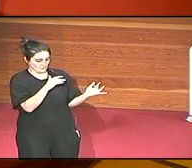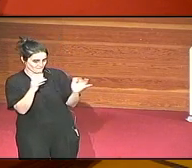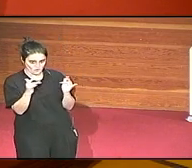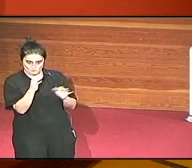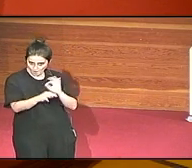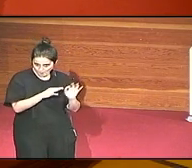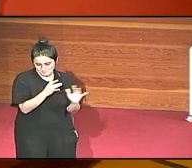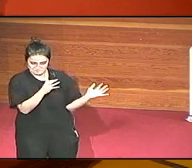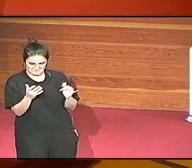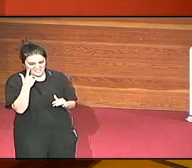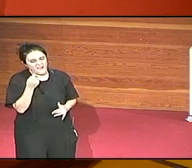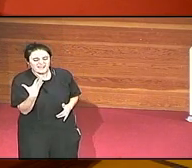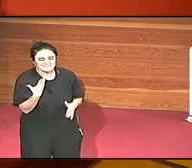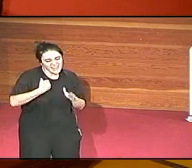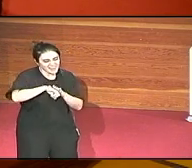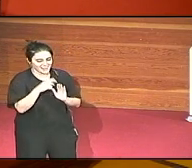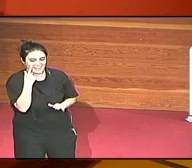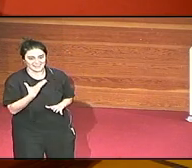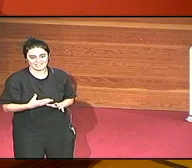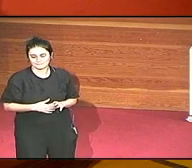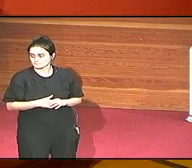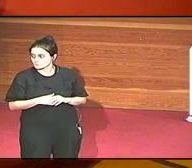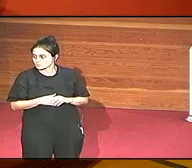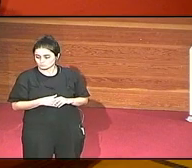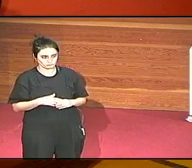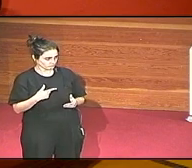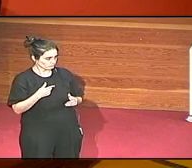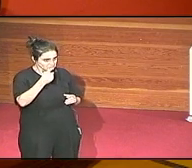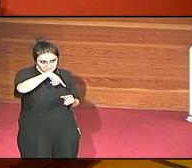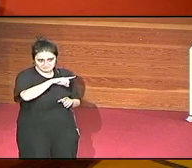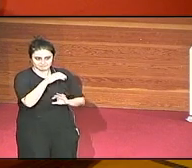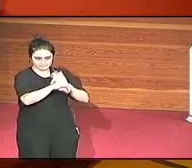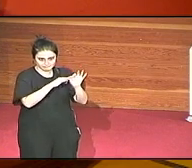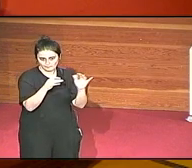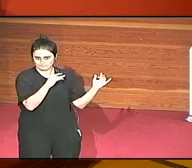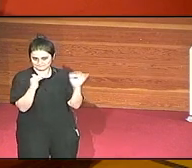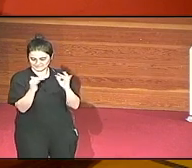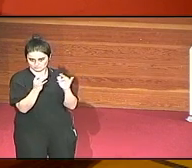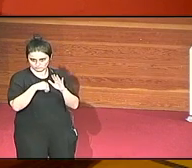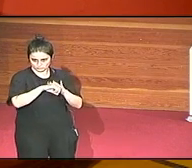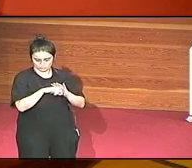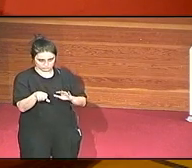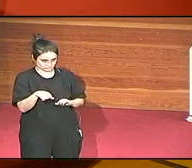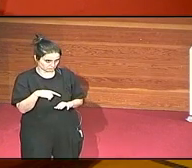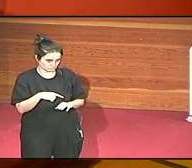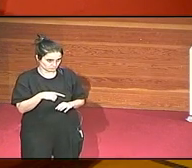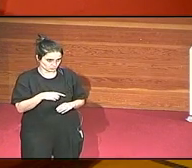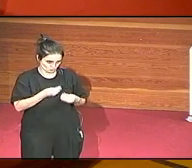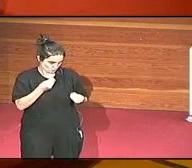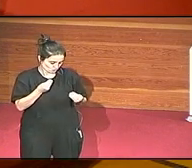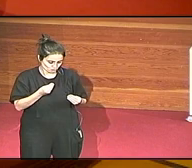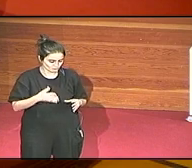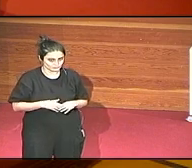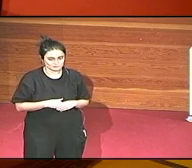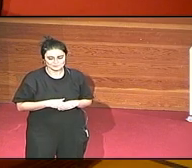qué tal qué tal lo haces organizaron un partido y la verdad que el tipo lo hacía juega muy bien